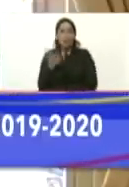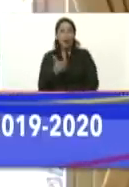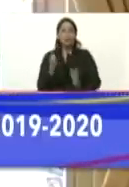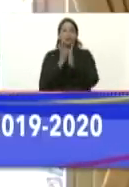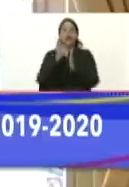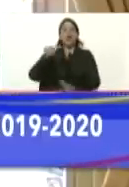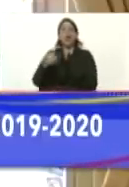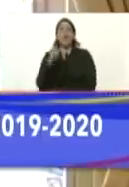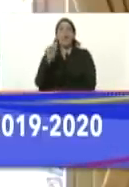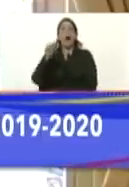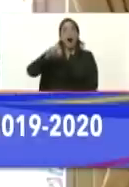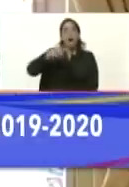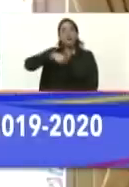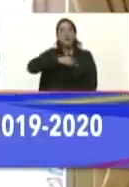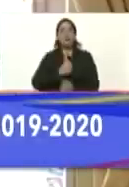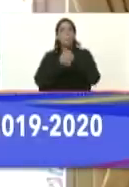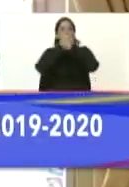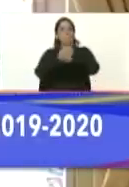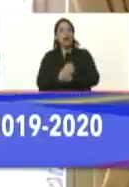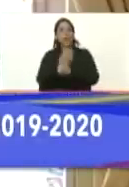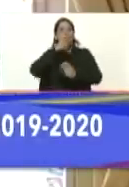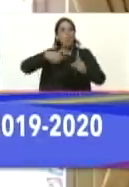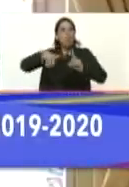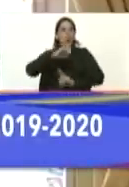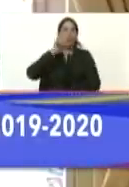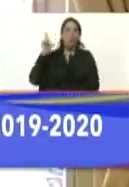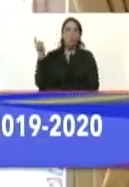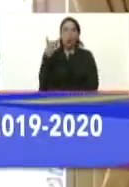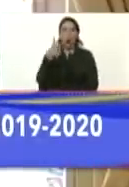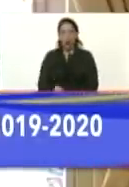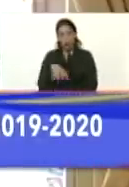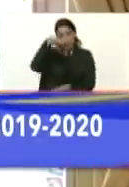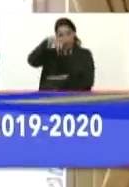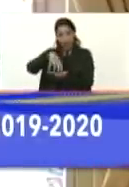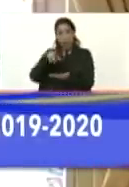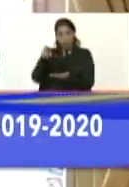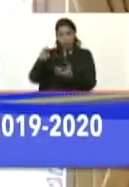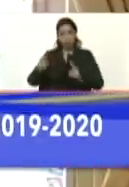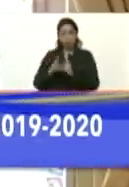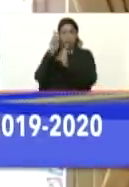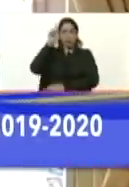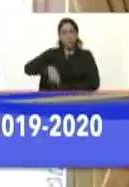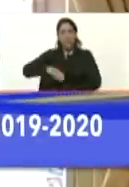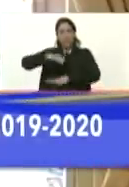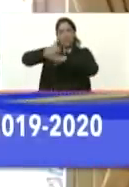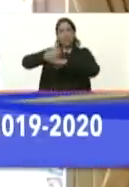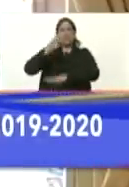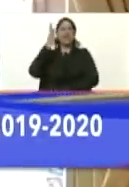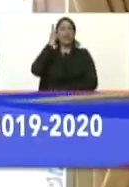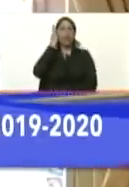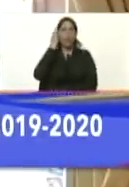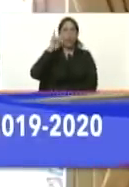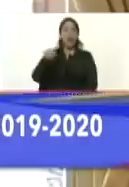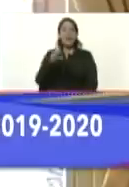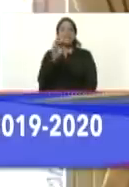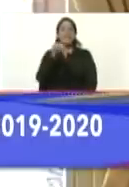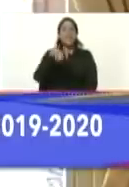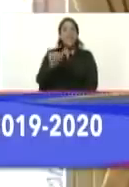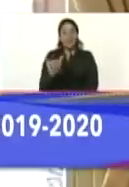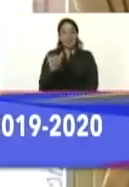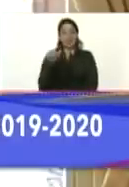toda la gente de tu amado pueblo guariqueño allá se encuentran también la directora de graterol